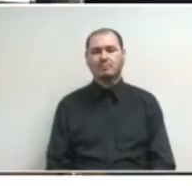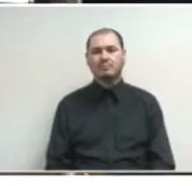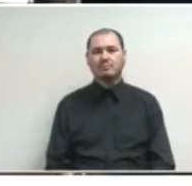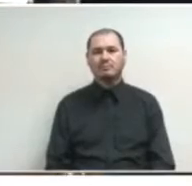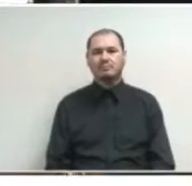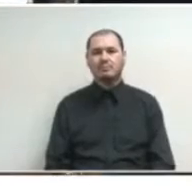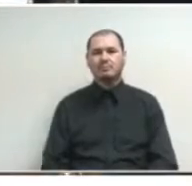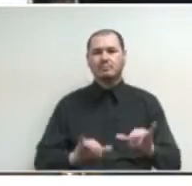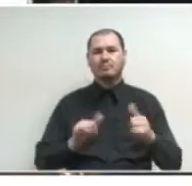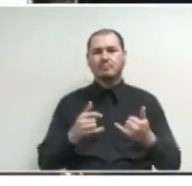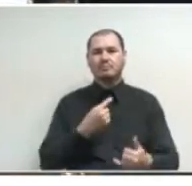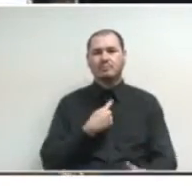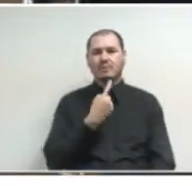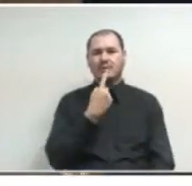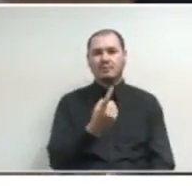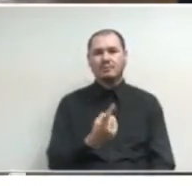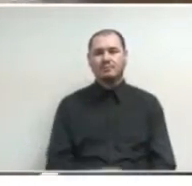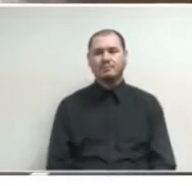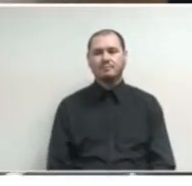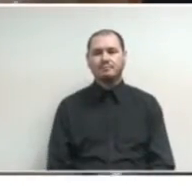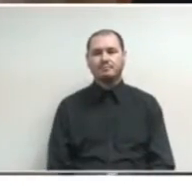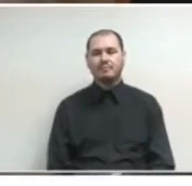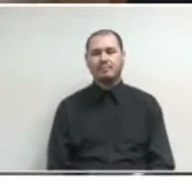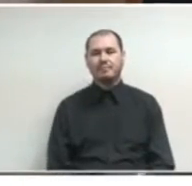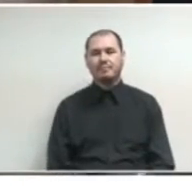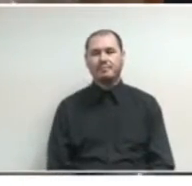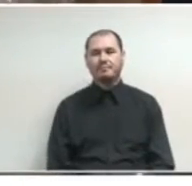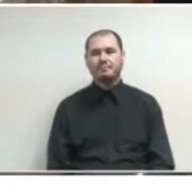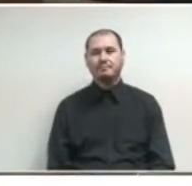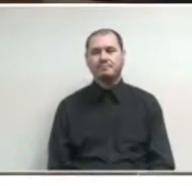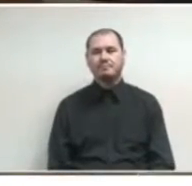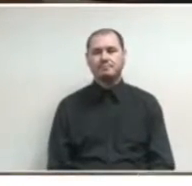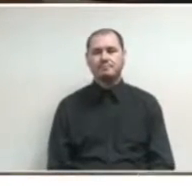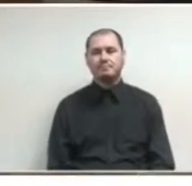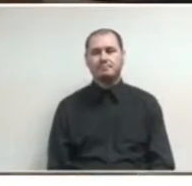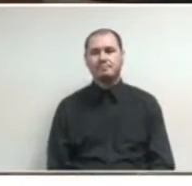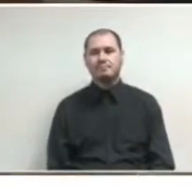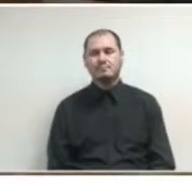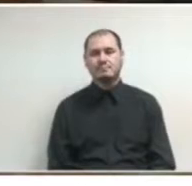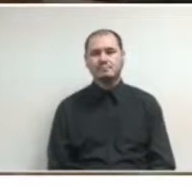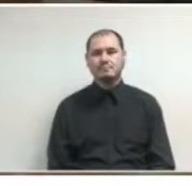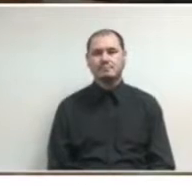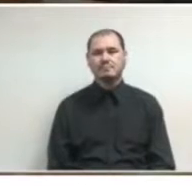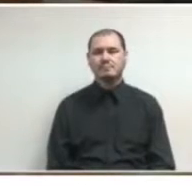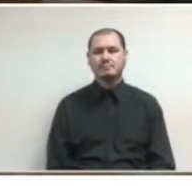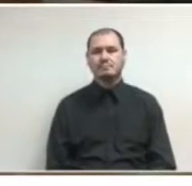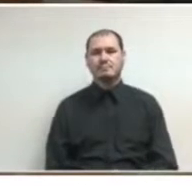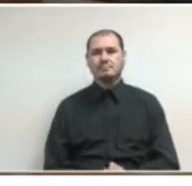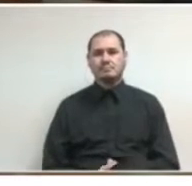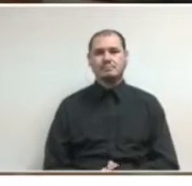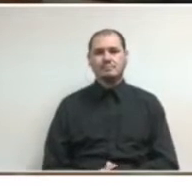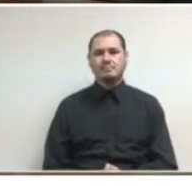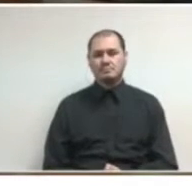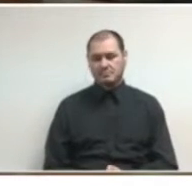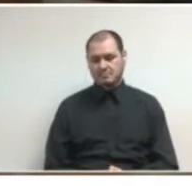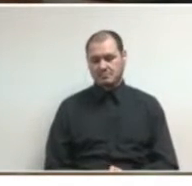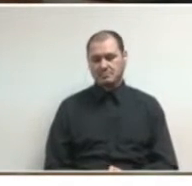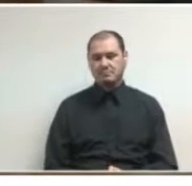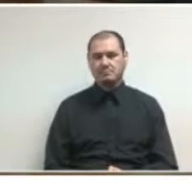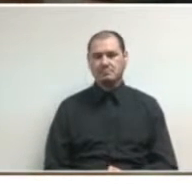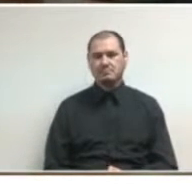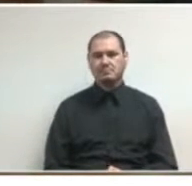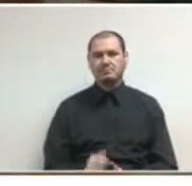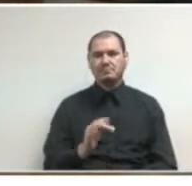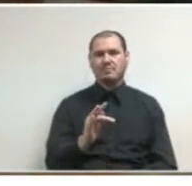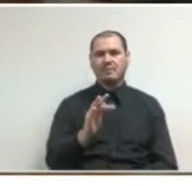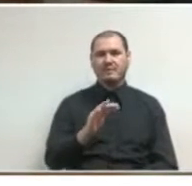Oye, oye, ya le envía por. Doctor Fretes. Oye, poa. Doctor Fretes, ¿sí podría, por favor, inhabilitar su micrófono